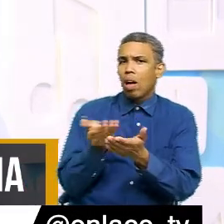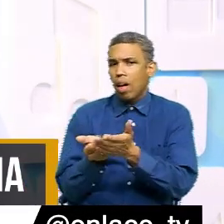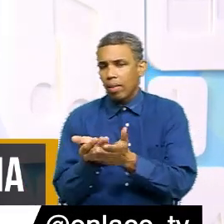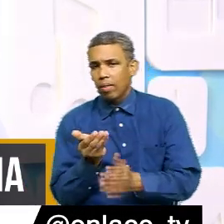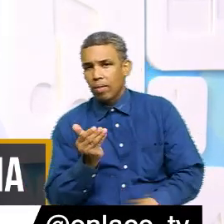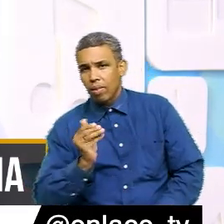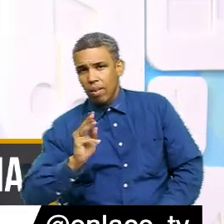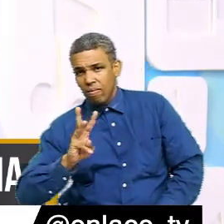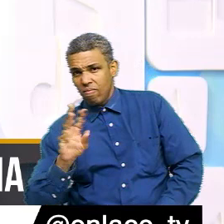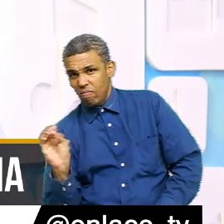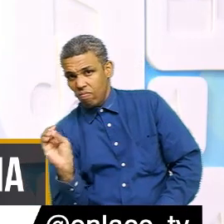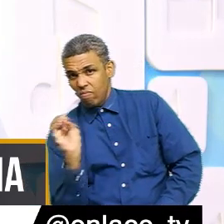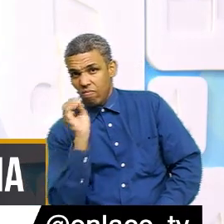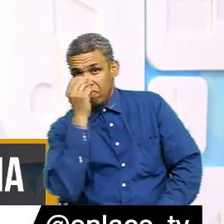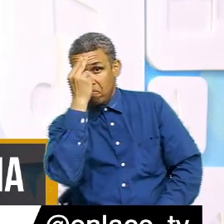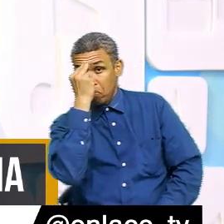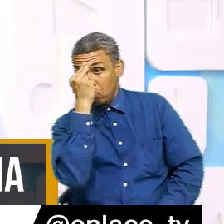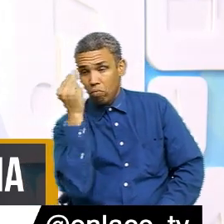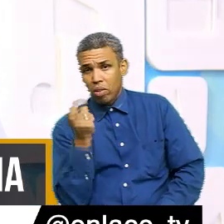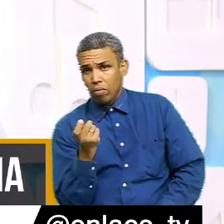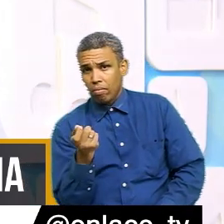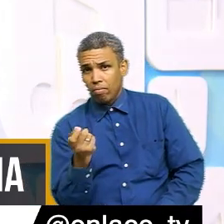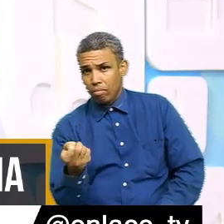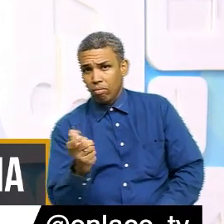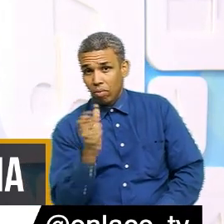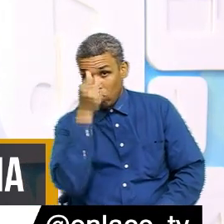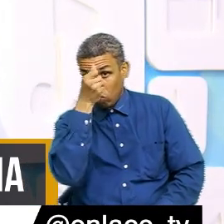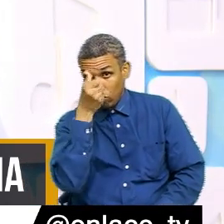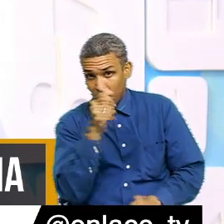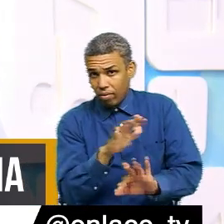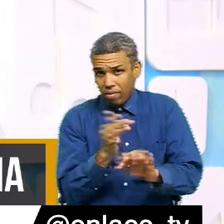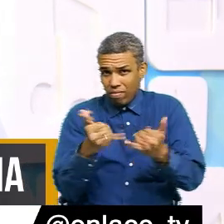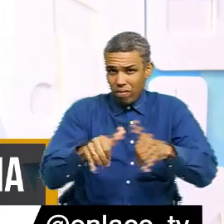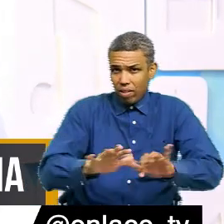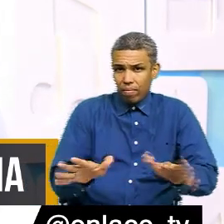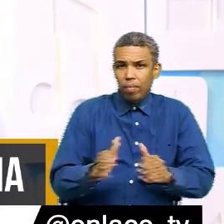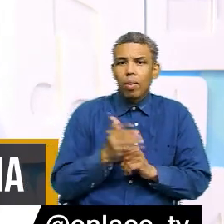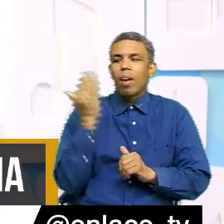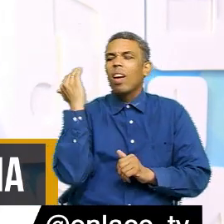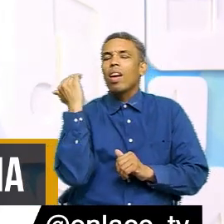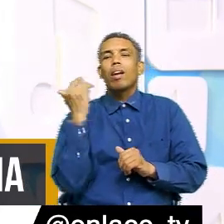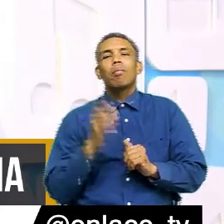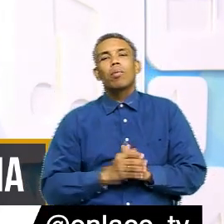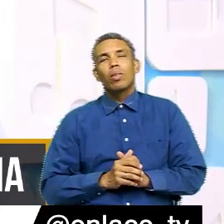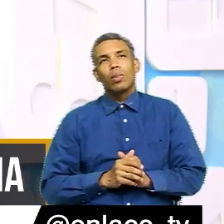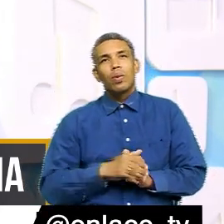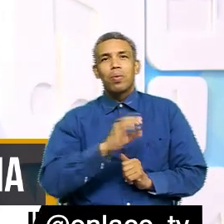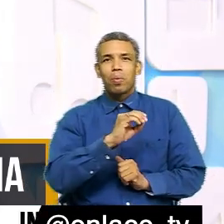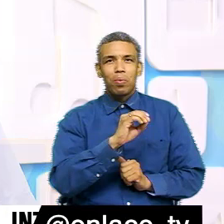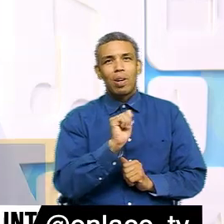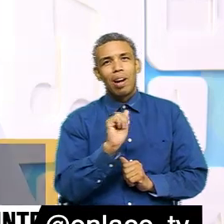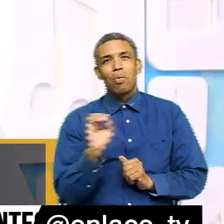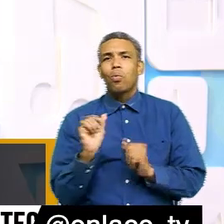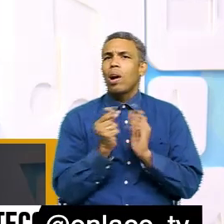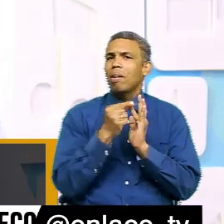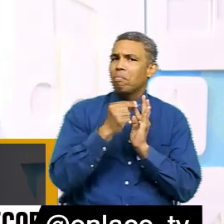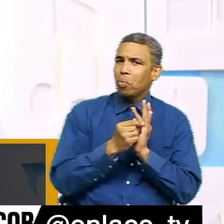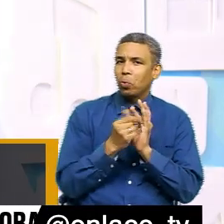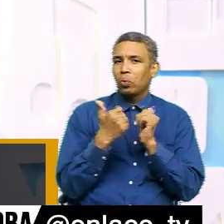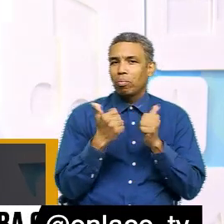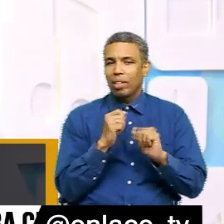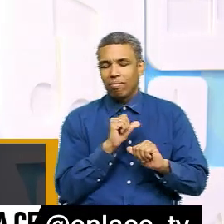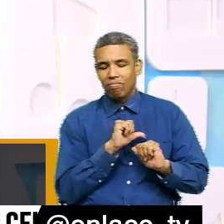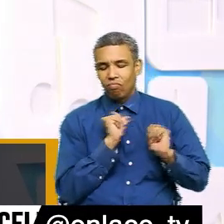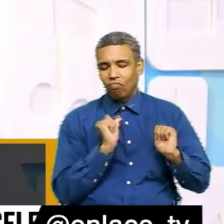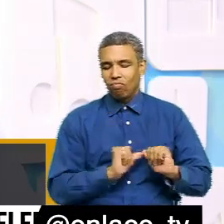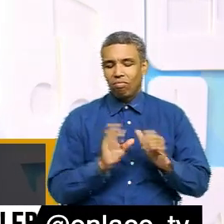vivido algunos eventos muy bonitos, por ejemplo, la noche romántica fue anoche, precisamente en el Seminario San Pedro. Hemos tenido eventos de